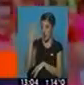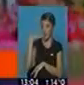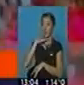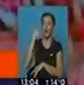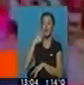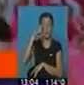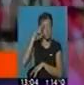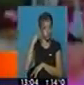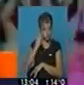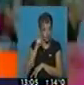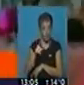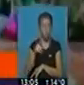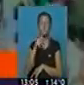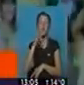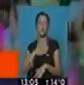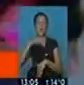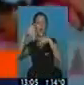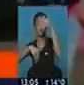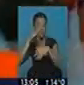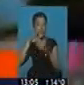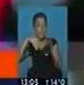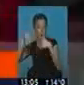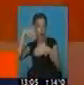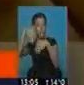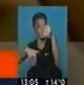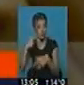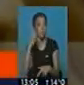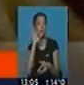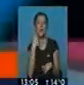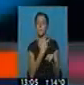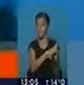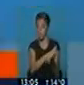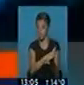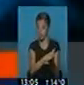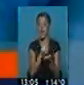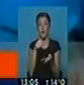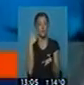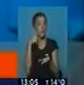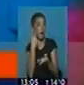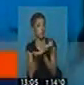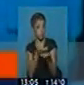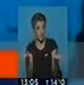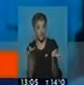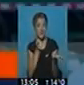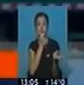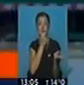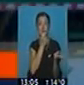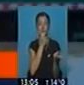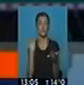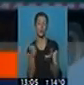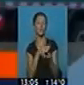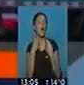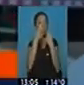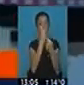contexto el referéndum revocatorio puede ser una salida en el sentido, si ratifica a Maduro, bueno, se acaba un poco el debate si Maduro es tan